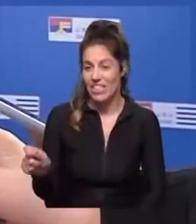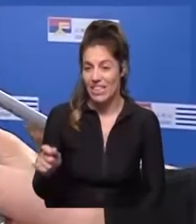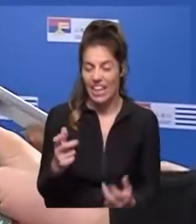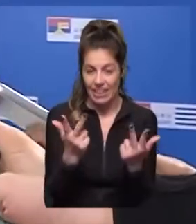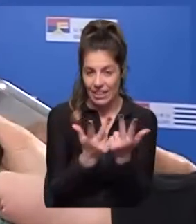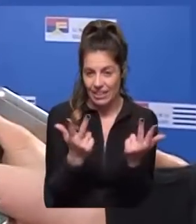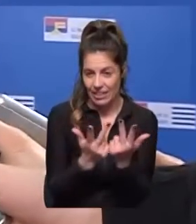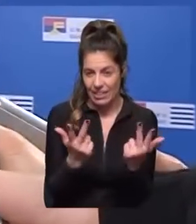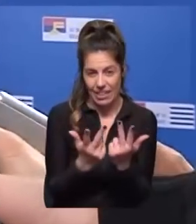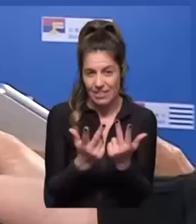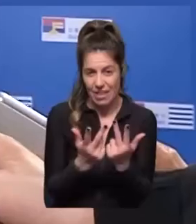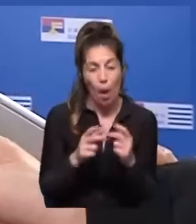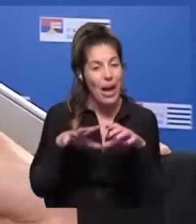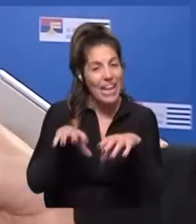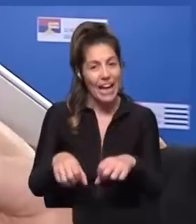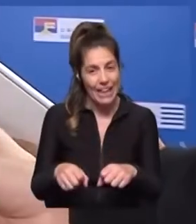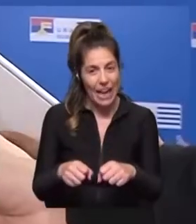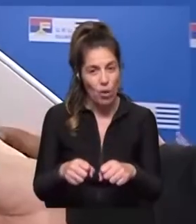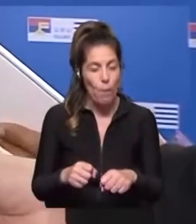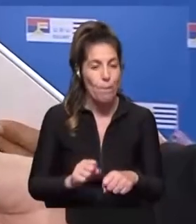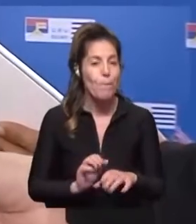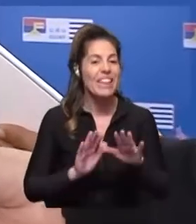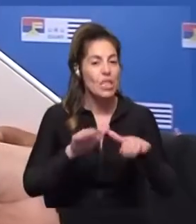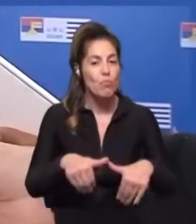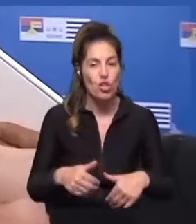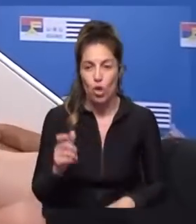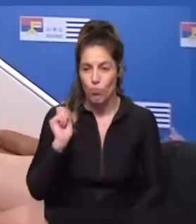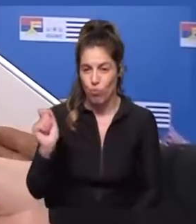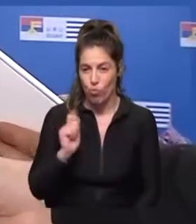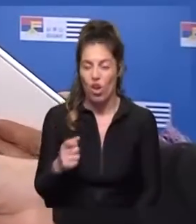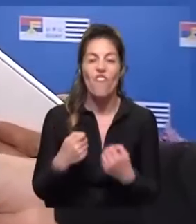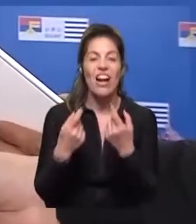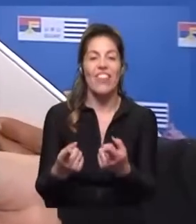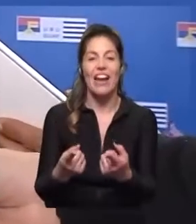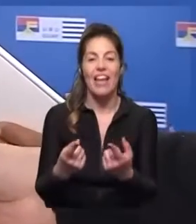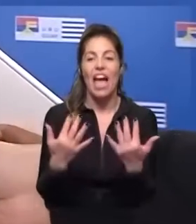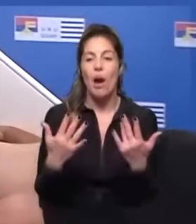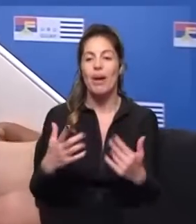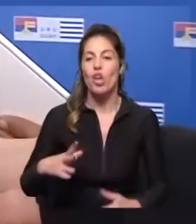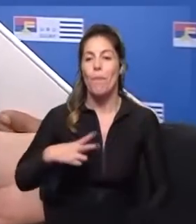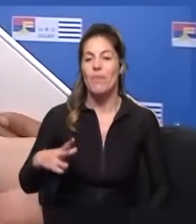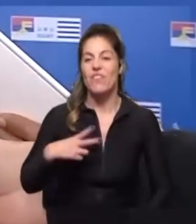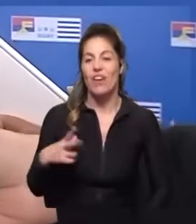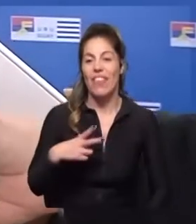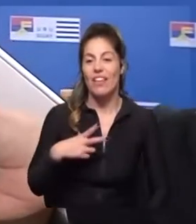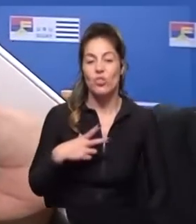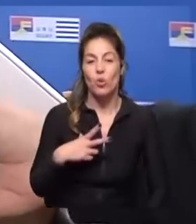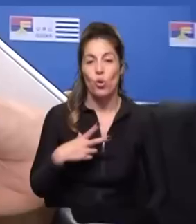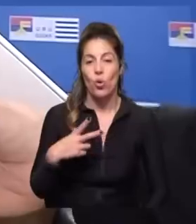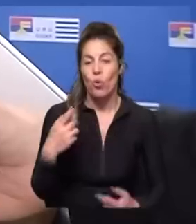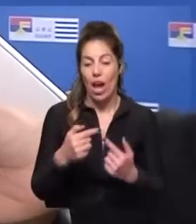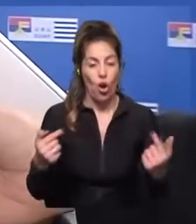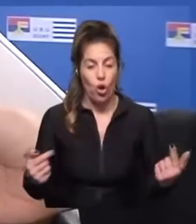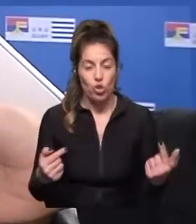que va a generar un patrimonio público que va a entregar a manos privadas la explotación de un recurso natural no